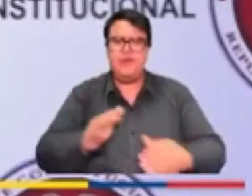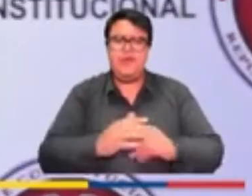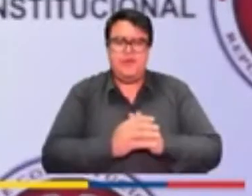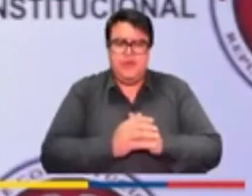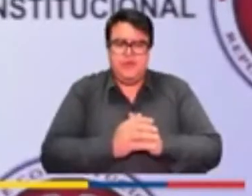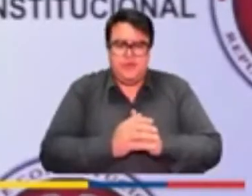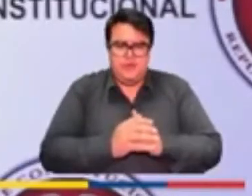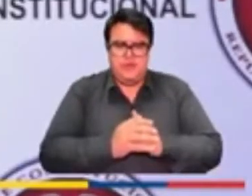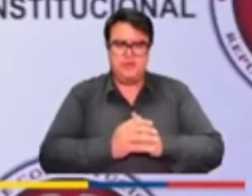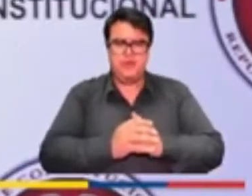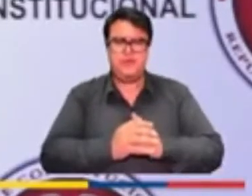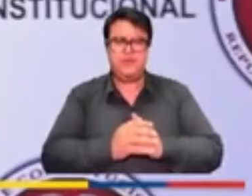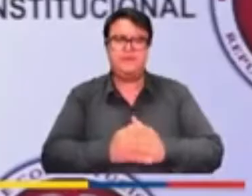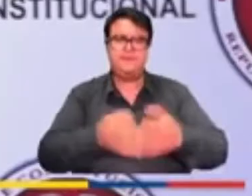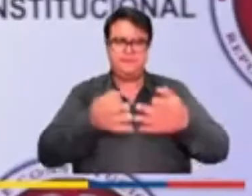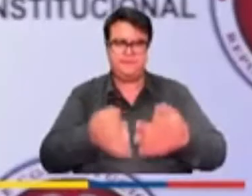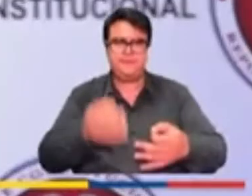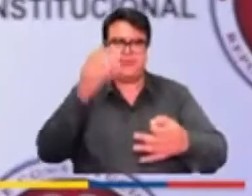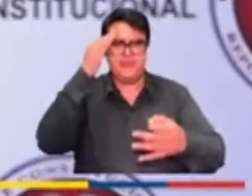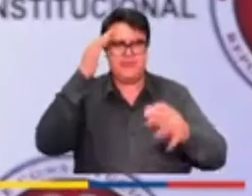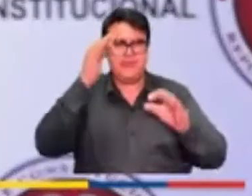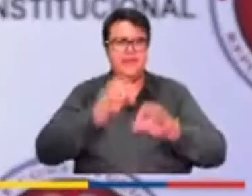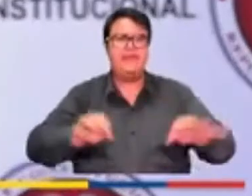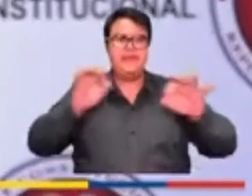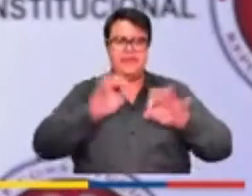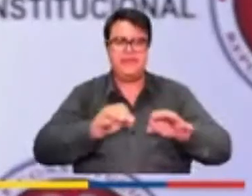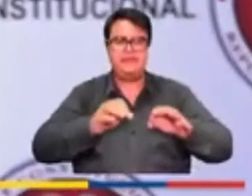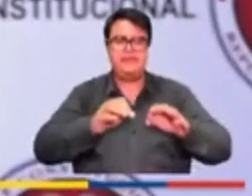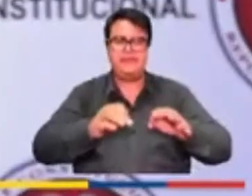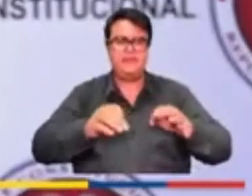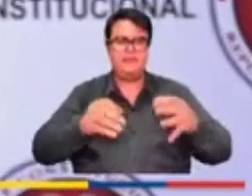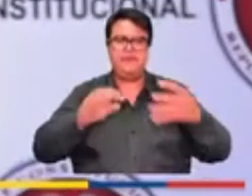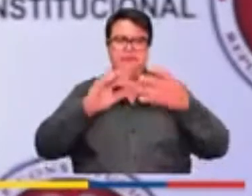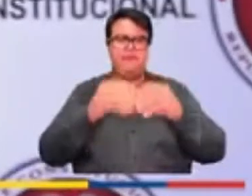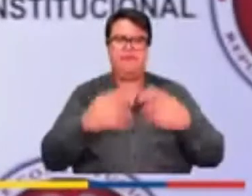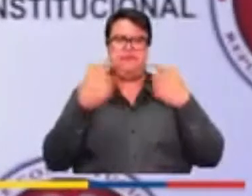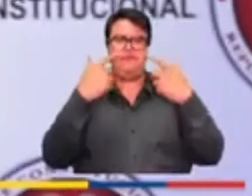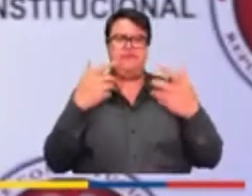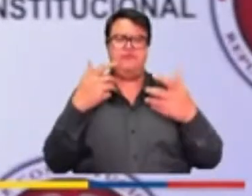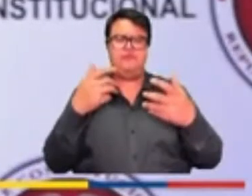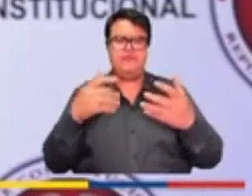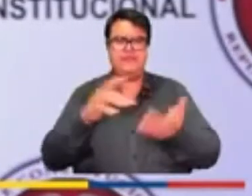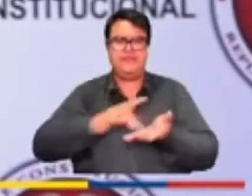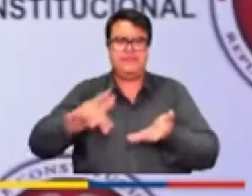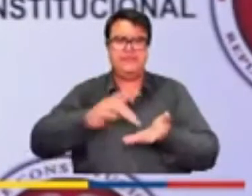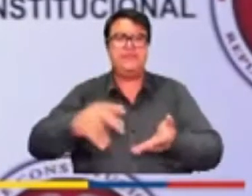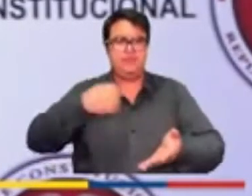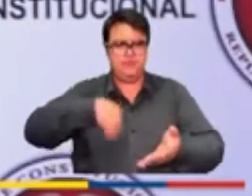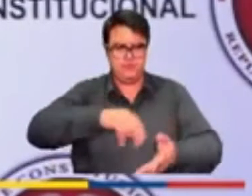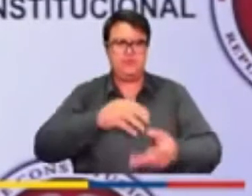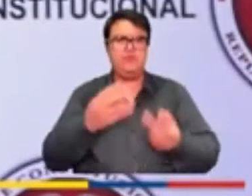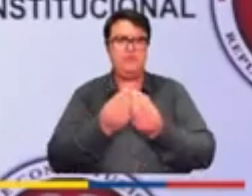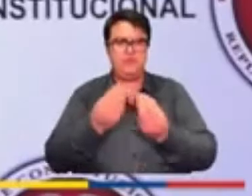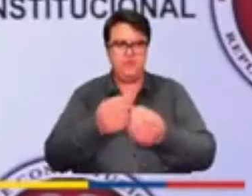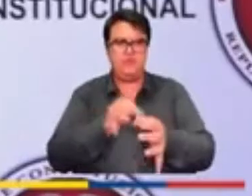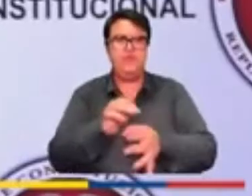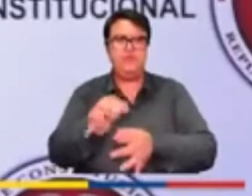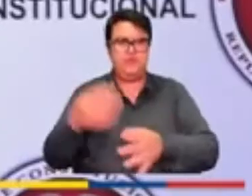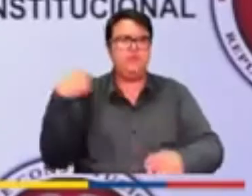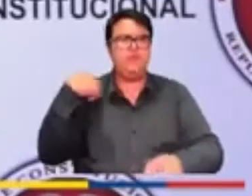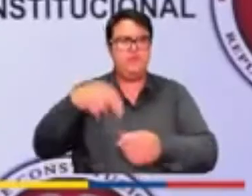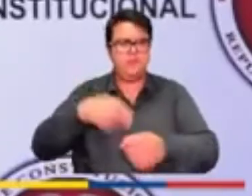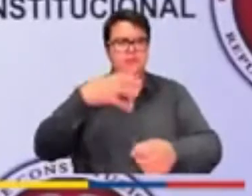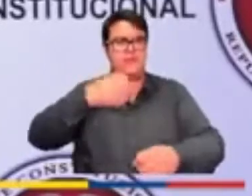Es claro que aún en el marco de una declaratoria de estado de emergencia, los pueblos indígenas podamos ver afectados nuestros derechos